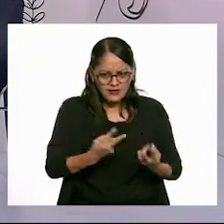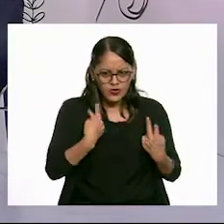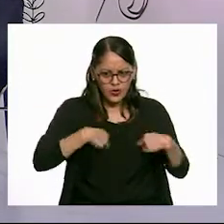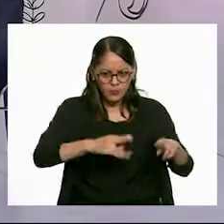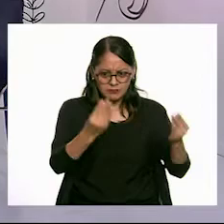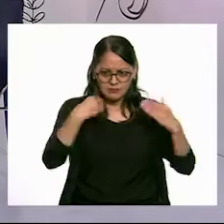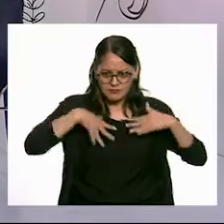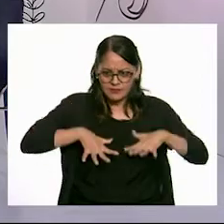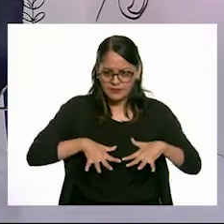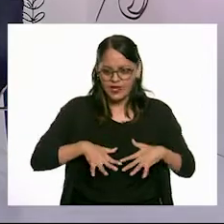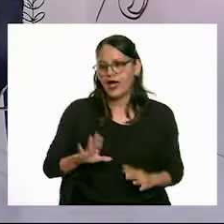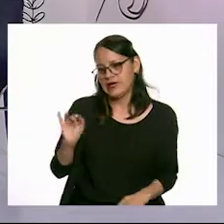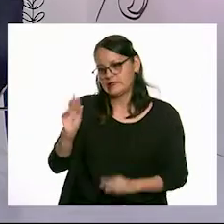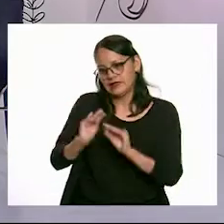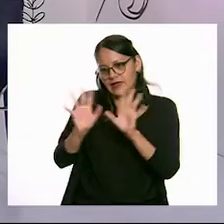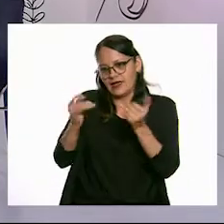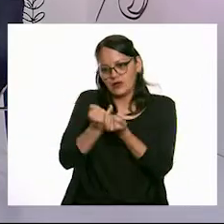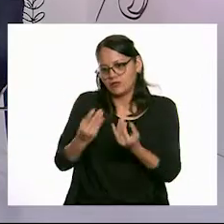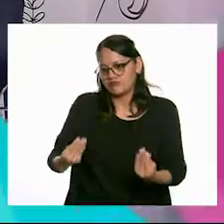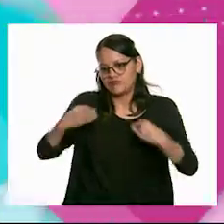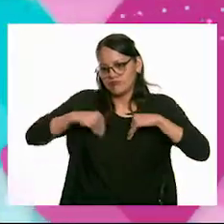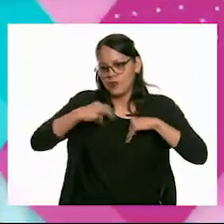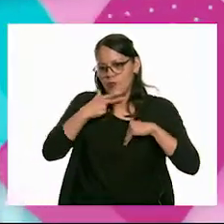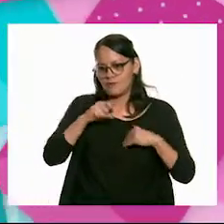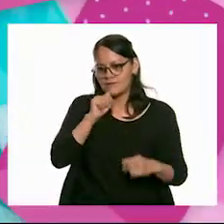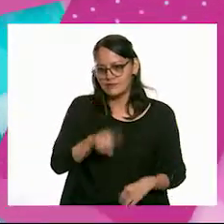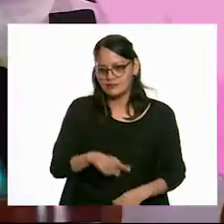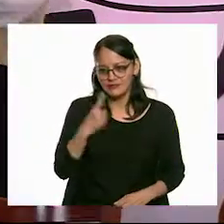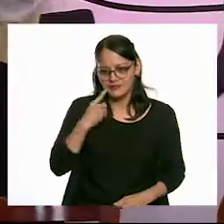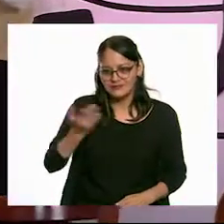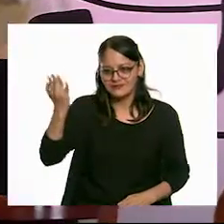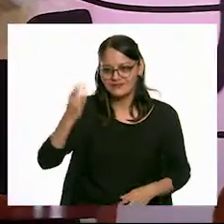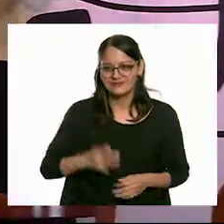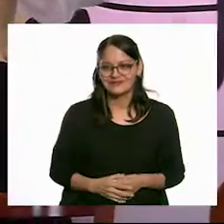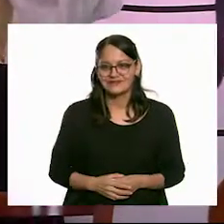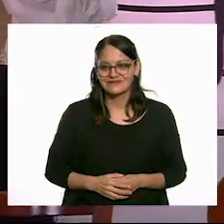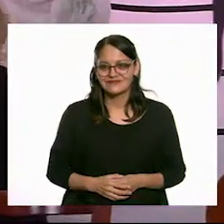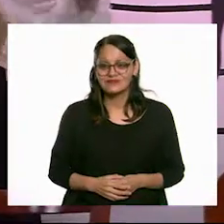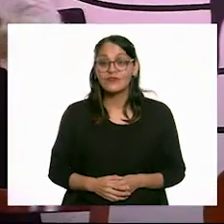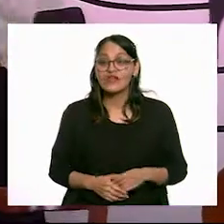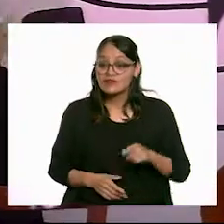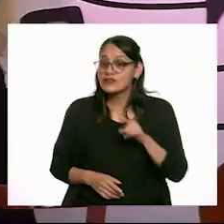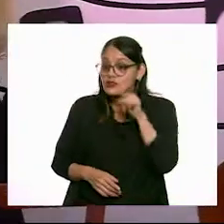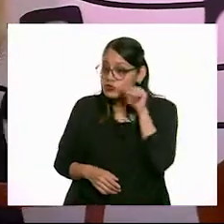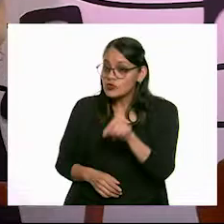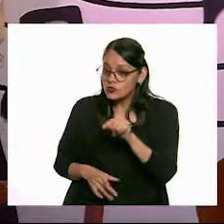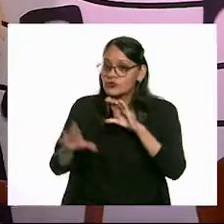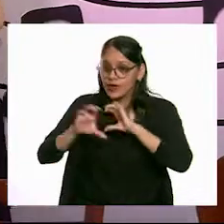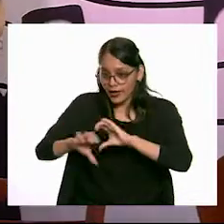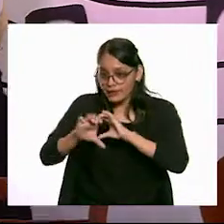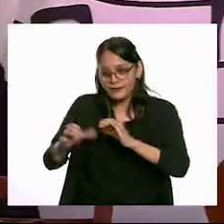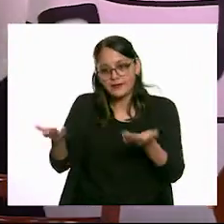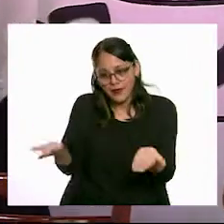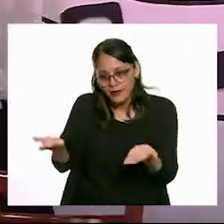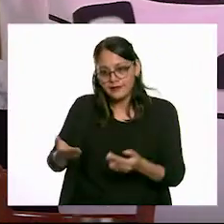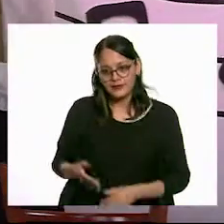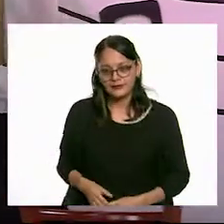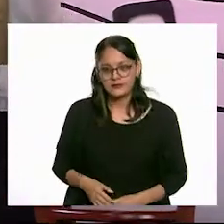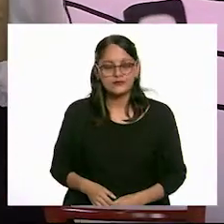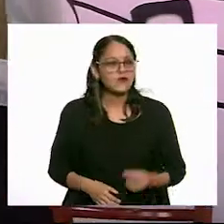vestir de hombre, tú te tienes que vestir de mujer. Bueno. Claro que le vas a cantar la canción. Para algo la compusiste.